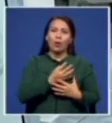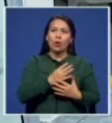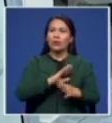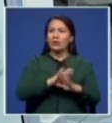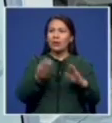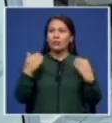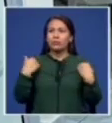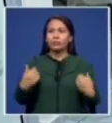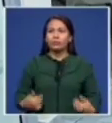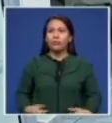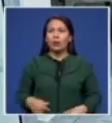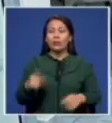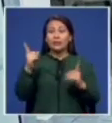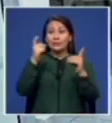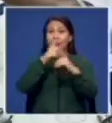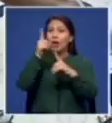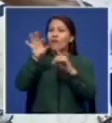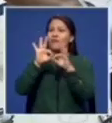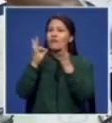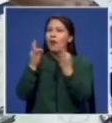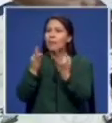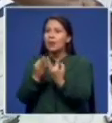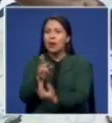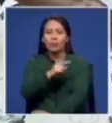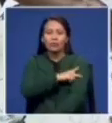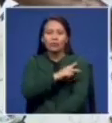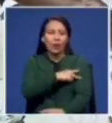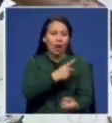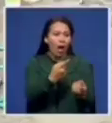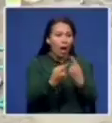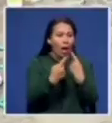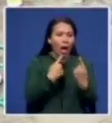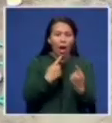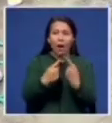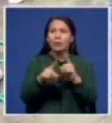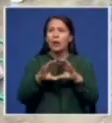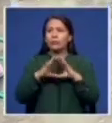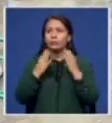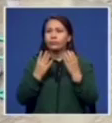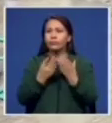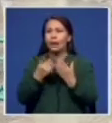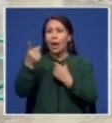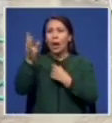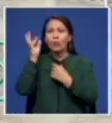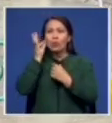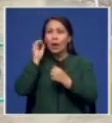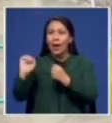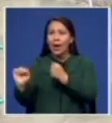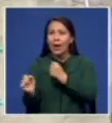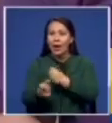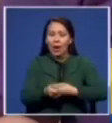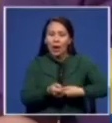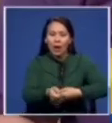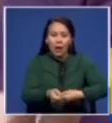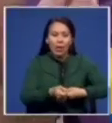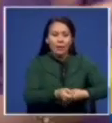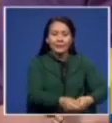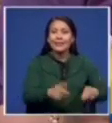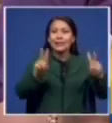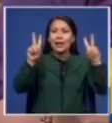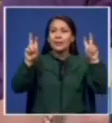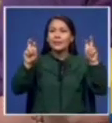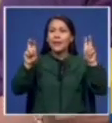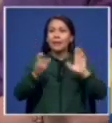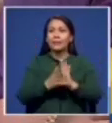los padres de familia y docentes se mantienen en asamblea permanente. Se ha hecho la amiga de limpieza por el caso de meningitis. Entonces nosotros